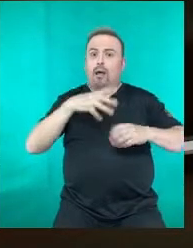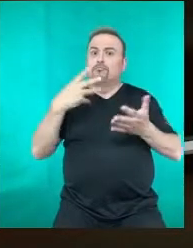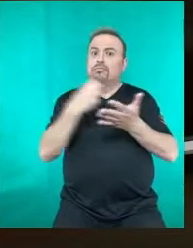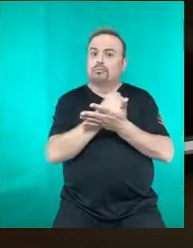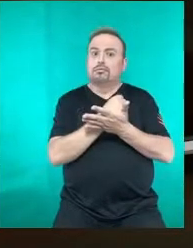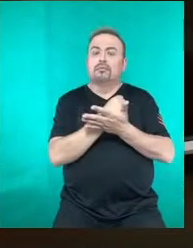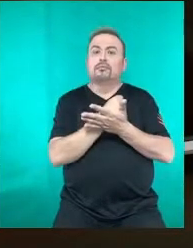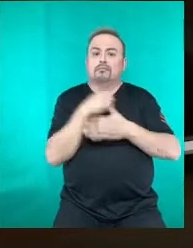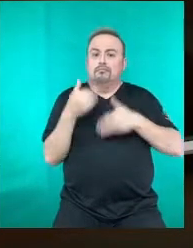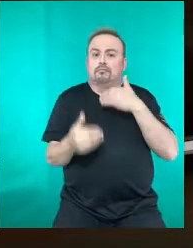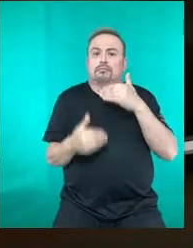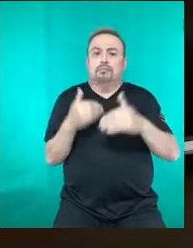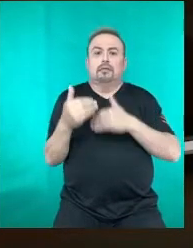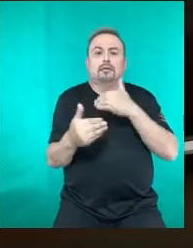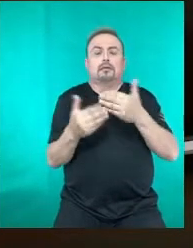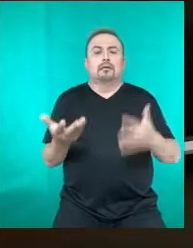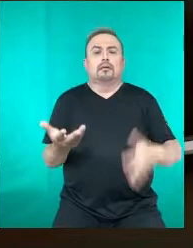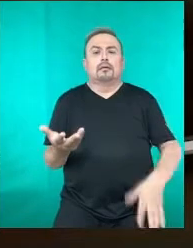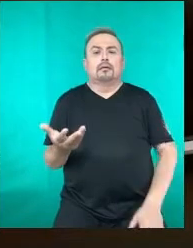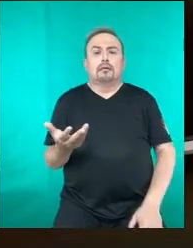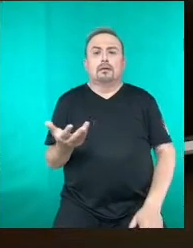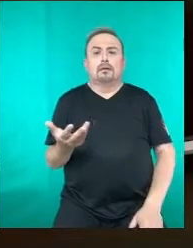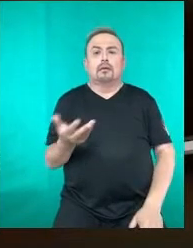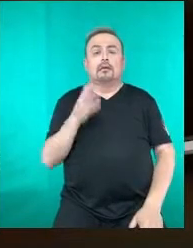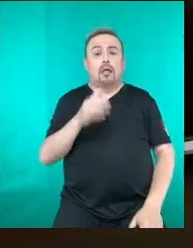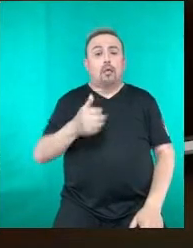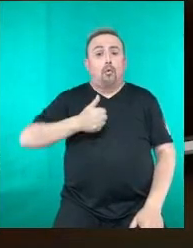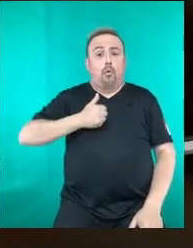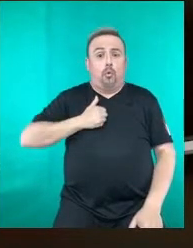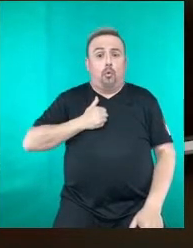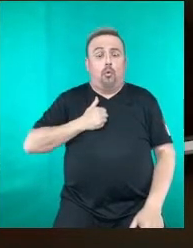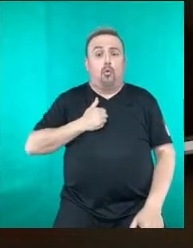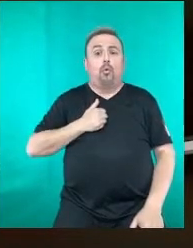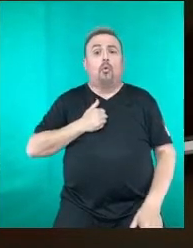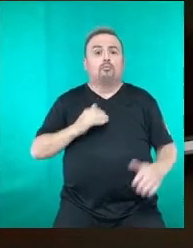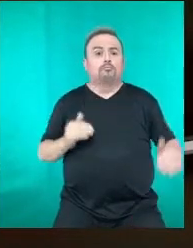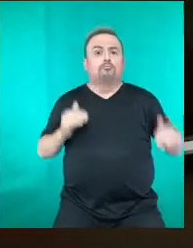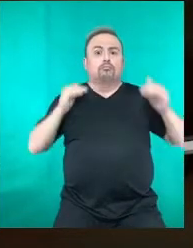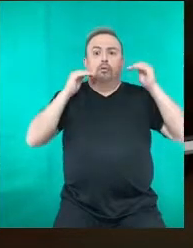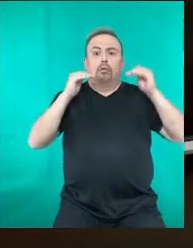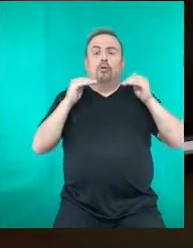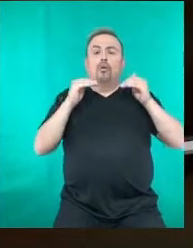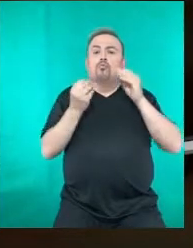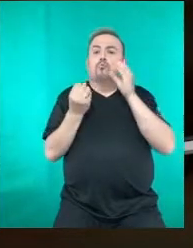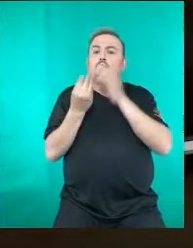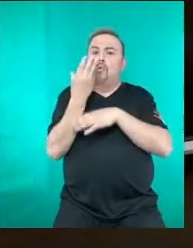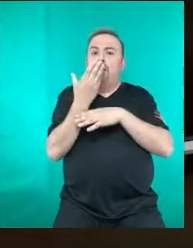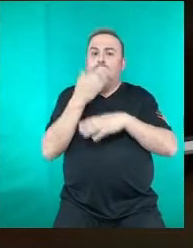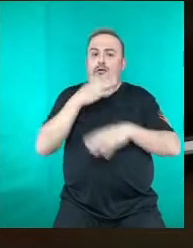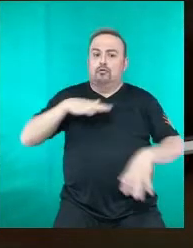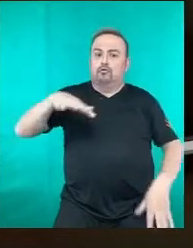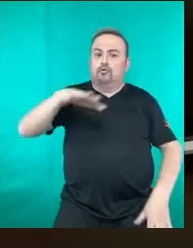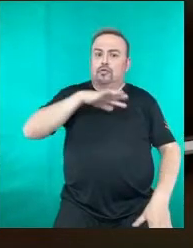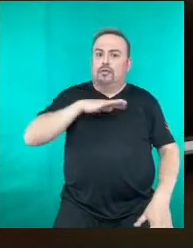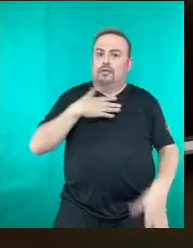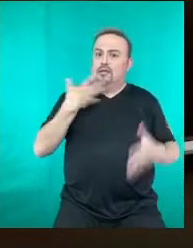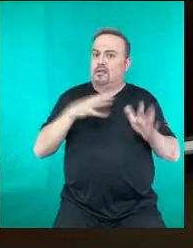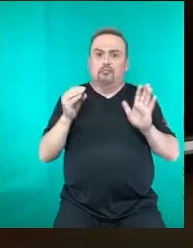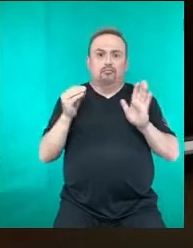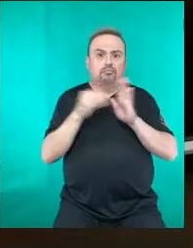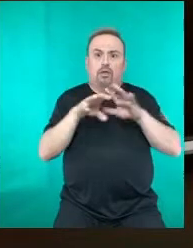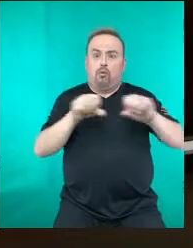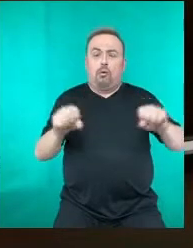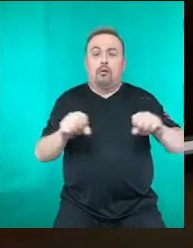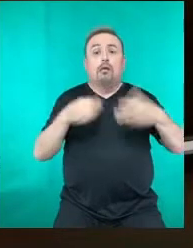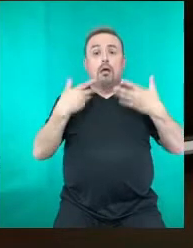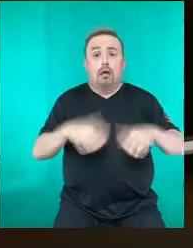avanzar, ¿no es cierto?, al cumplimiento de nuevos estándares que nos definimos como sociedad. Eso también se expande a